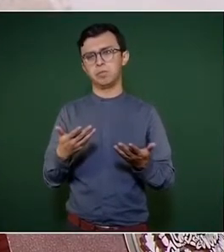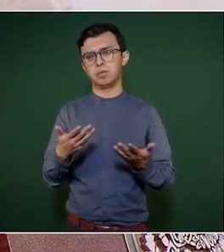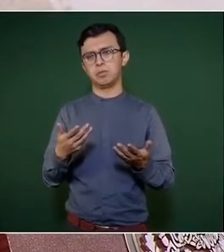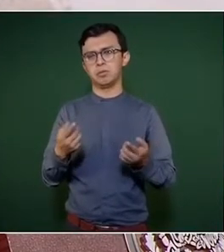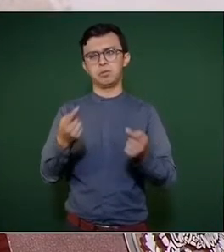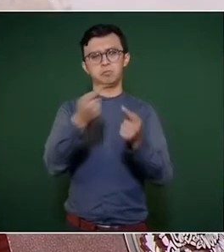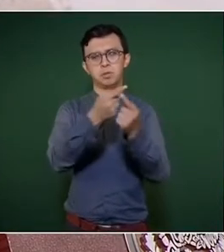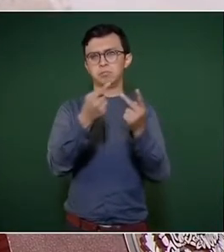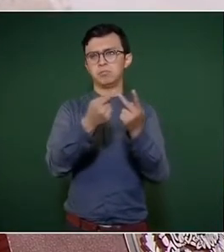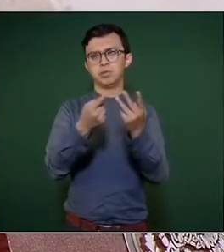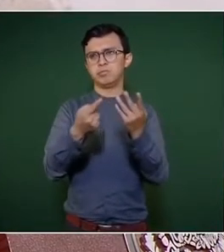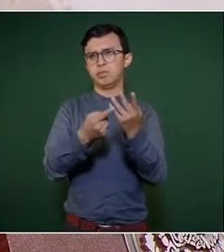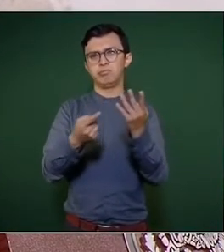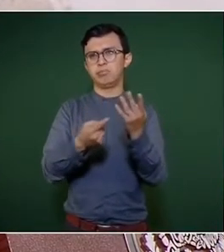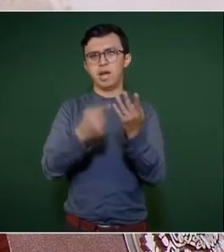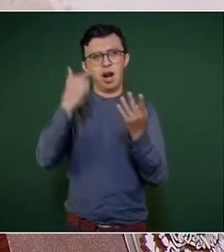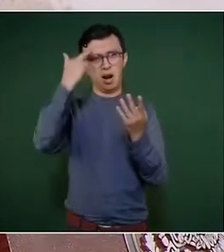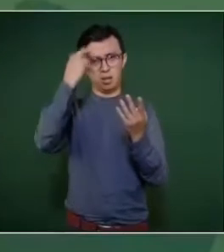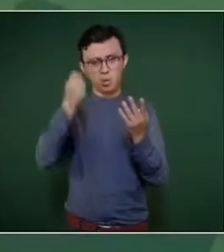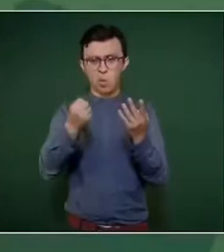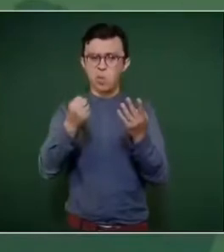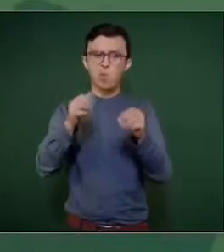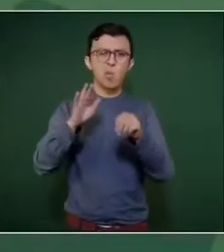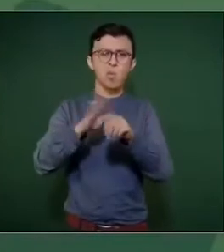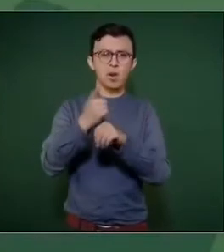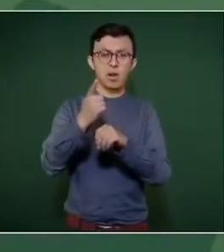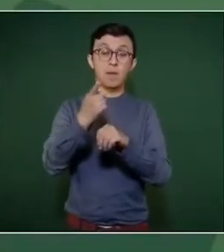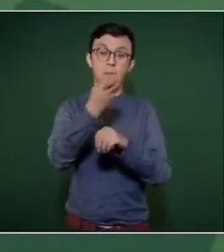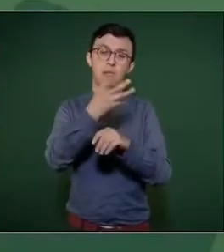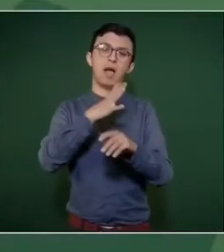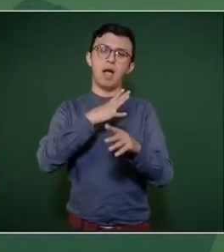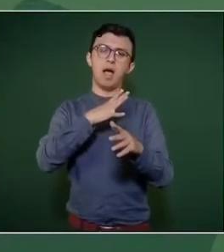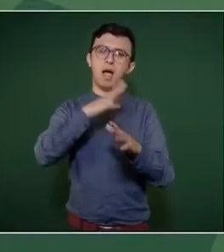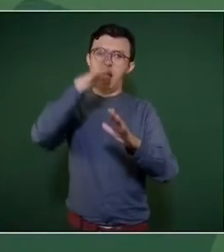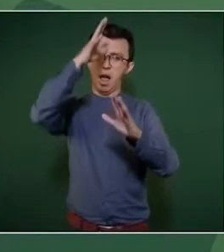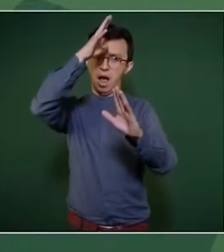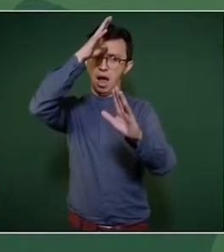causas, razones, por el tratado.